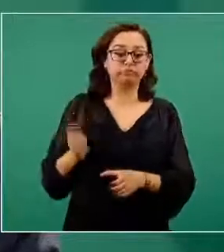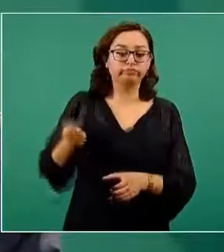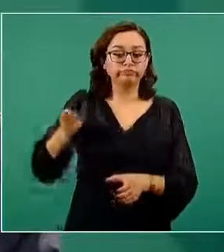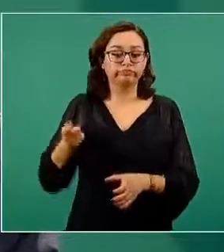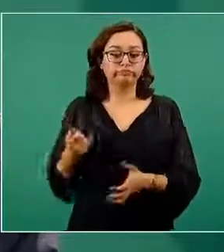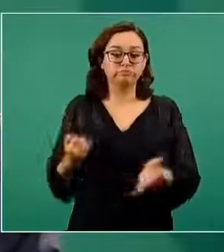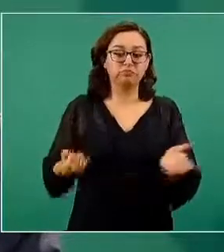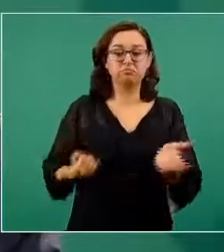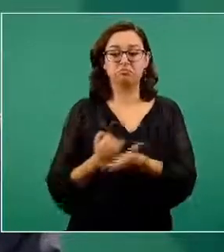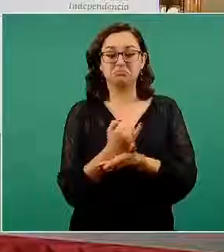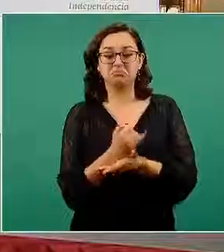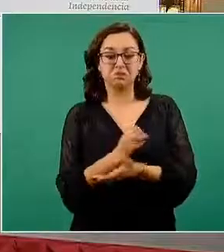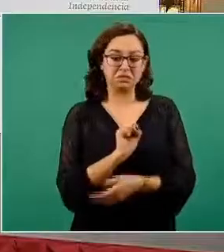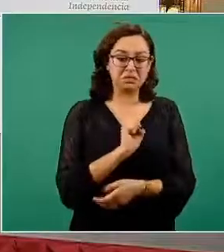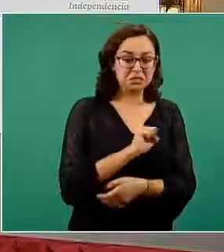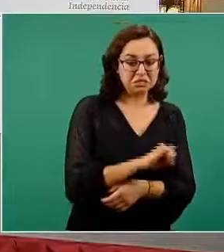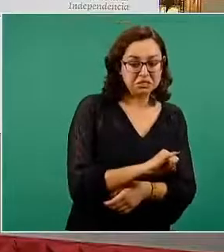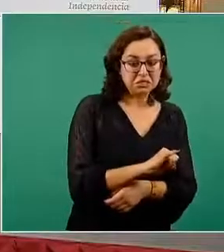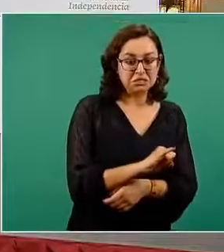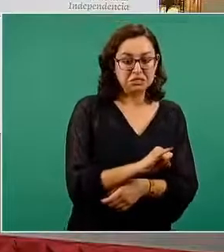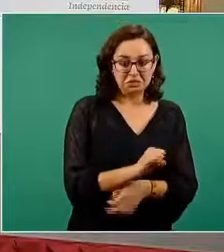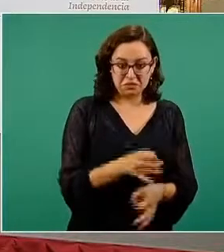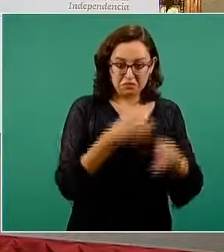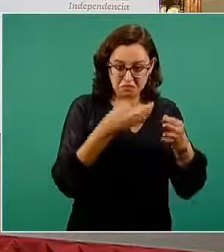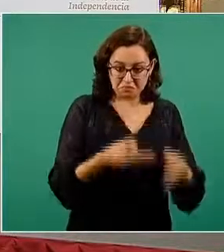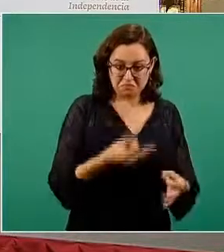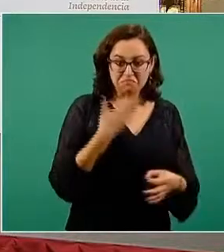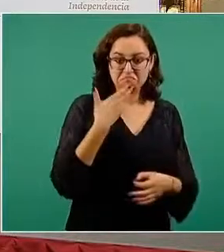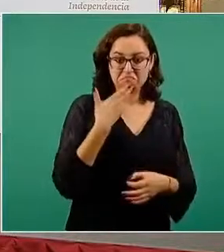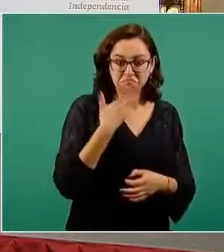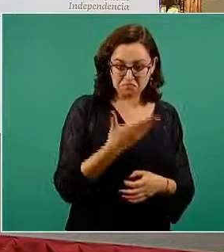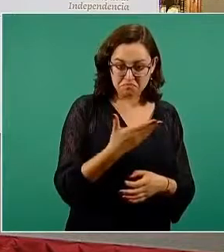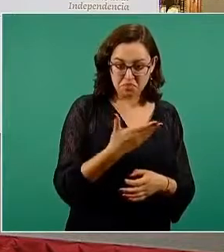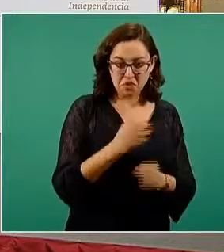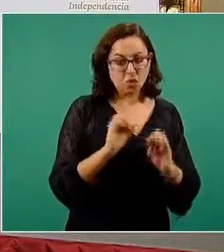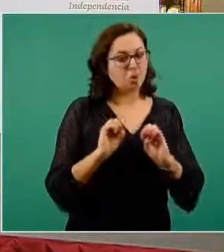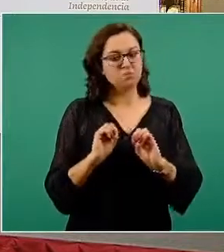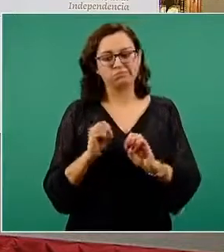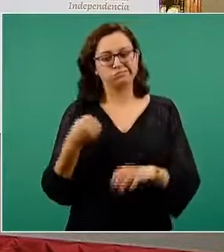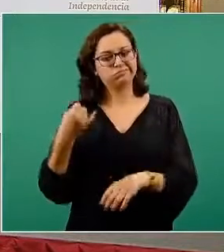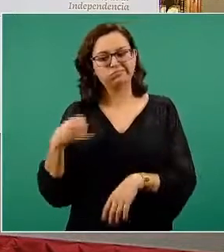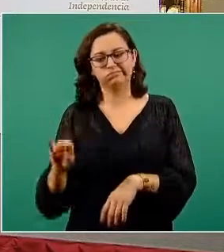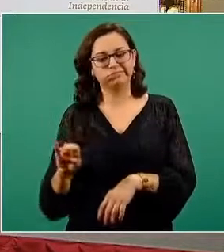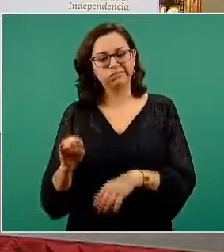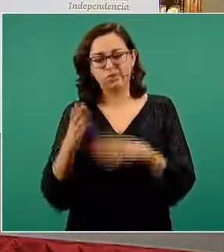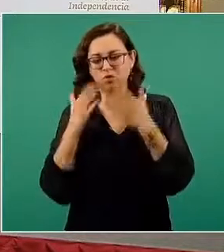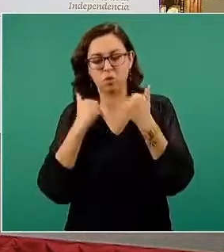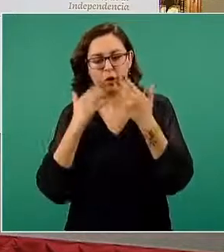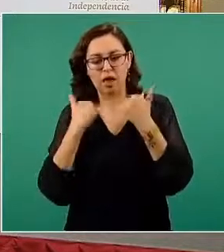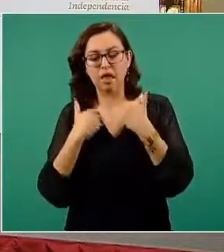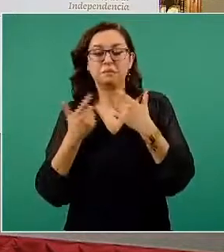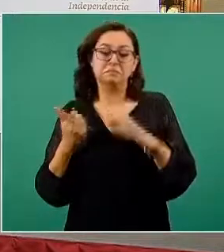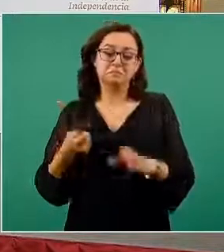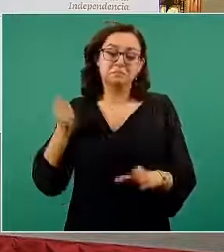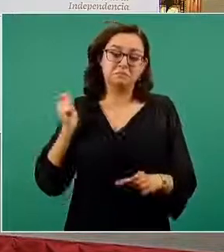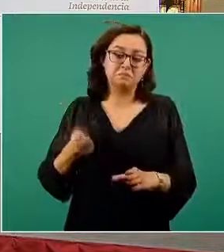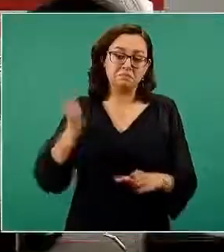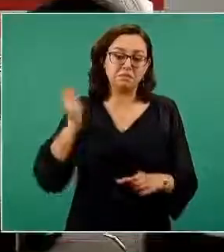tribunal determina si existe o no evidencia al respecto y establece una sentencia que puede